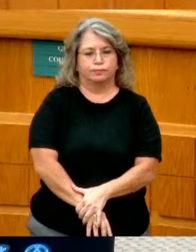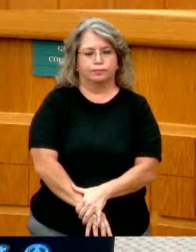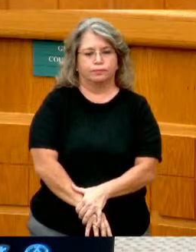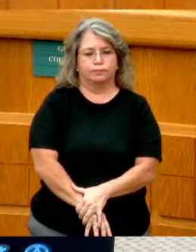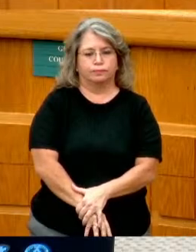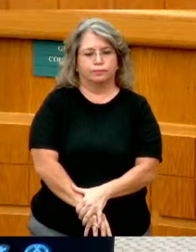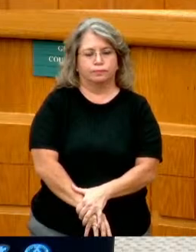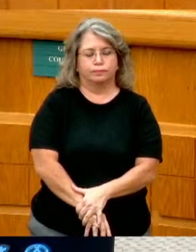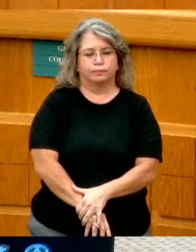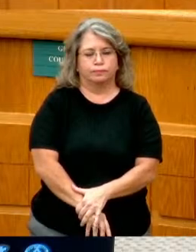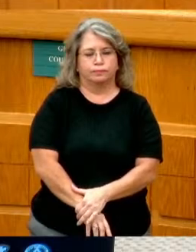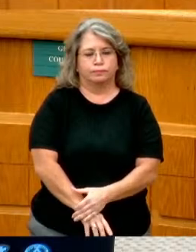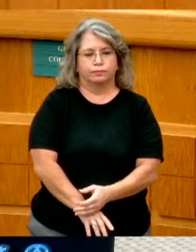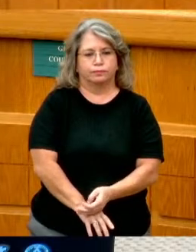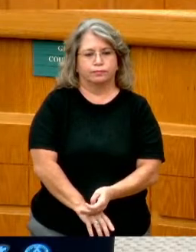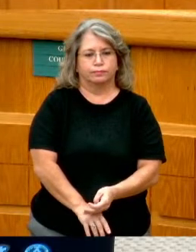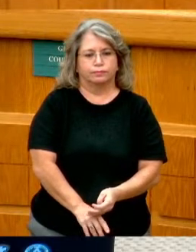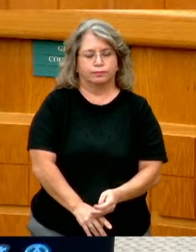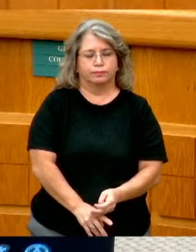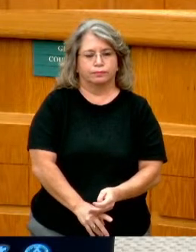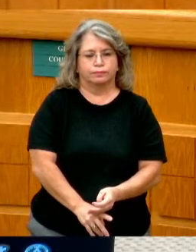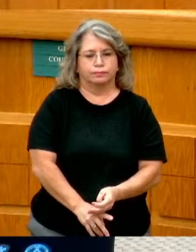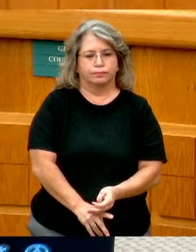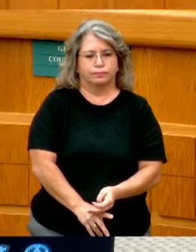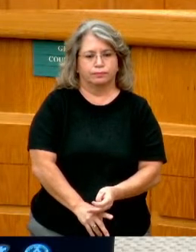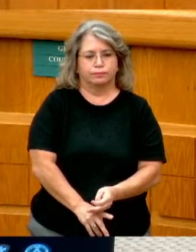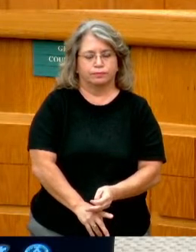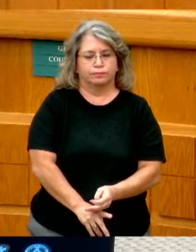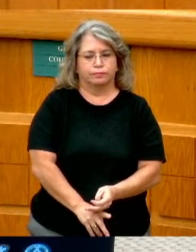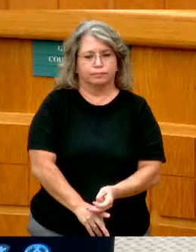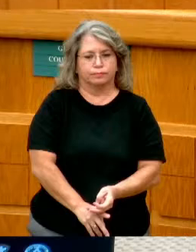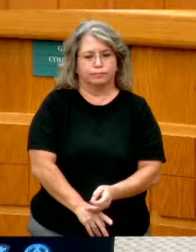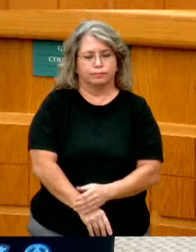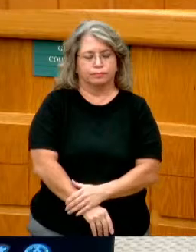los fallecimientos totalizan 673 personas en el condado de